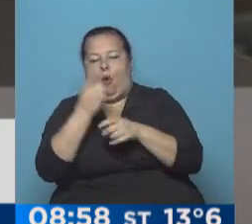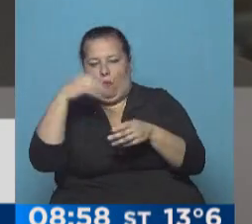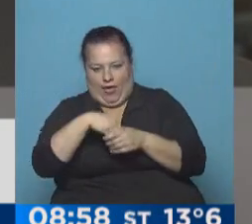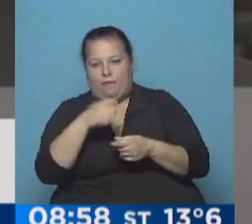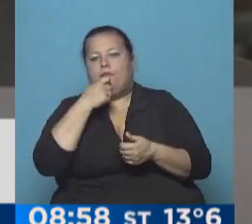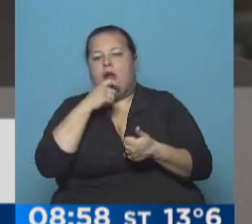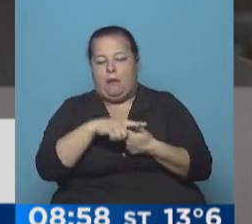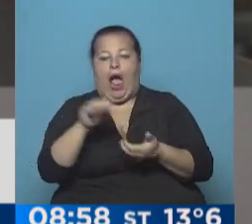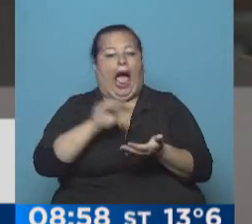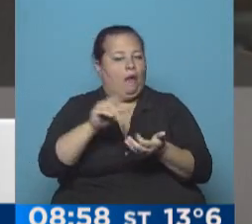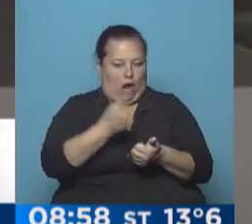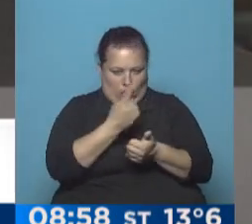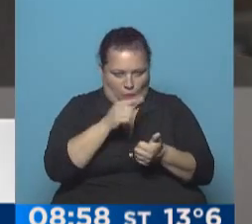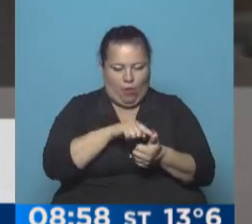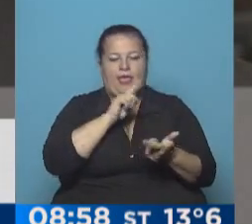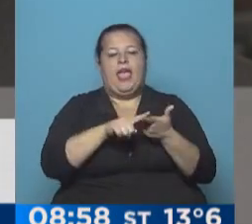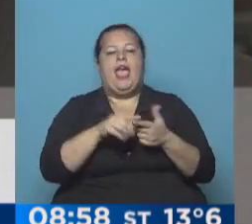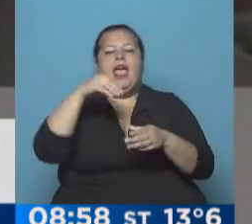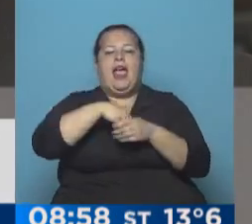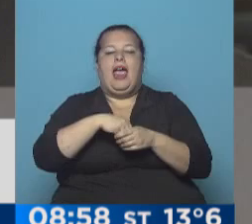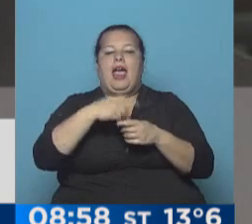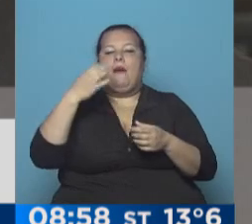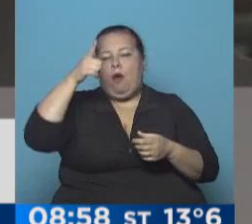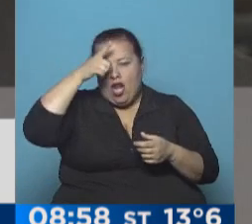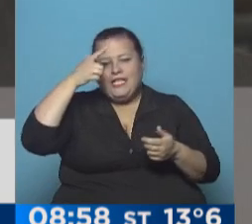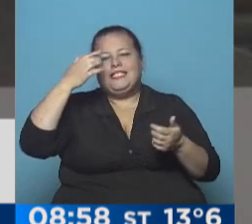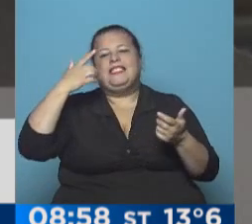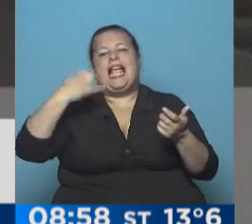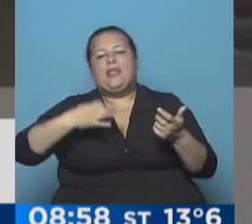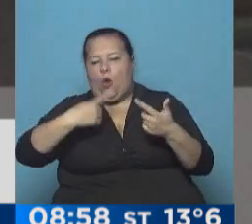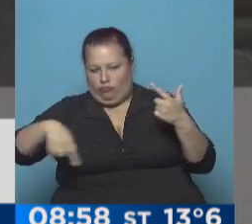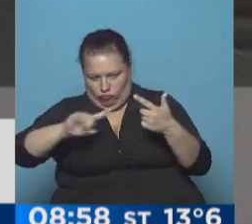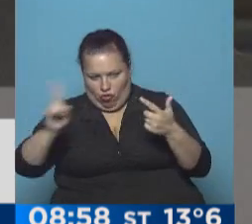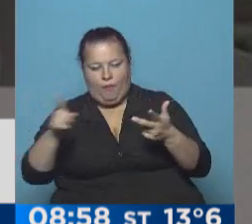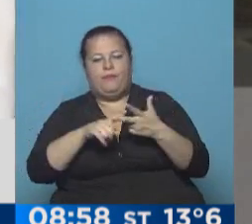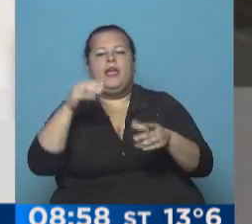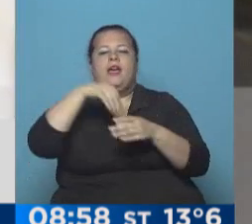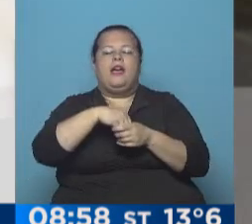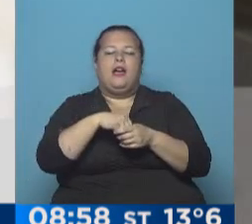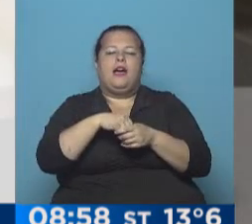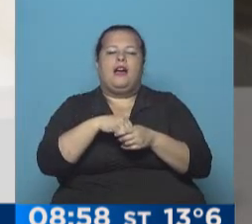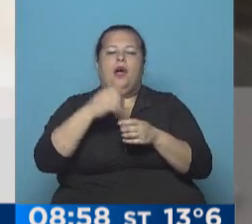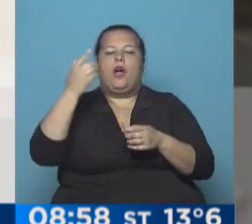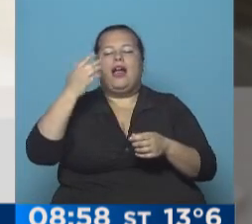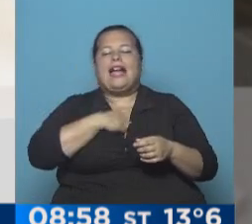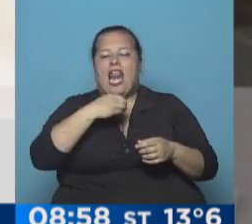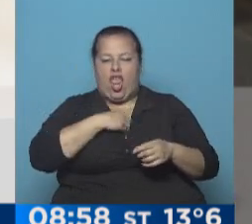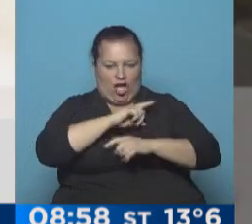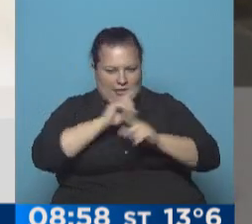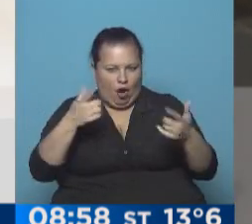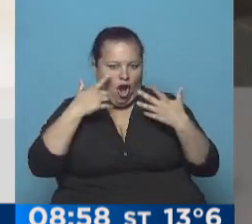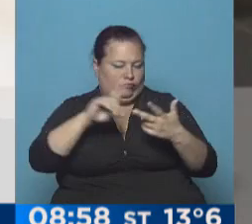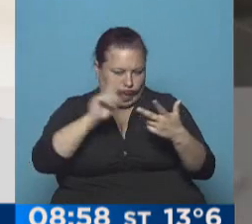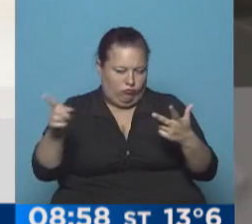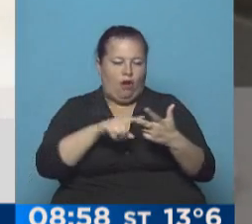jurados, como por ejemplo los abogados, los miembros de la Fuerza de Seguridad o policías, los miembros de un clero, de un culto religioso